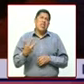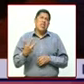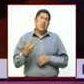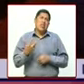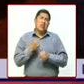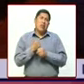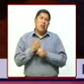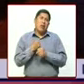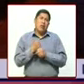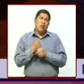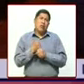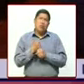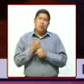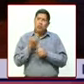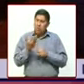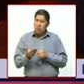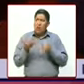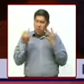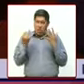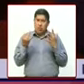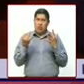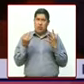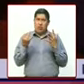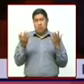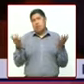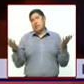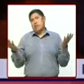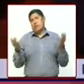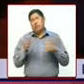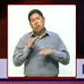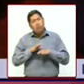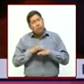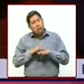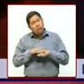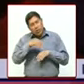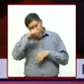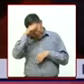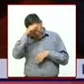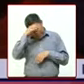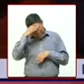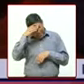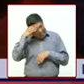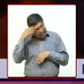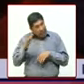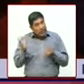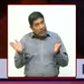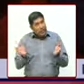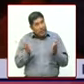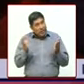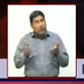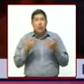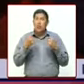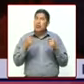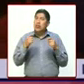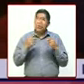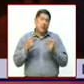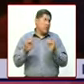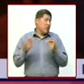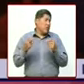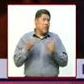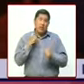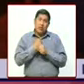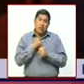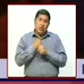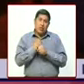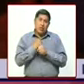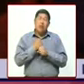están ocupadas con funcionarios al Ceresi, por favor, hay que pedirle un poquito más de esfuerzo para poder llenar las otras mesas y tratar de acelerar este